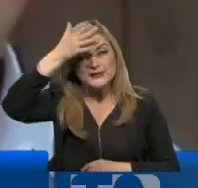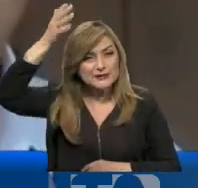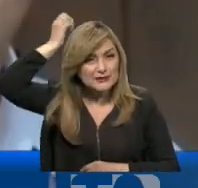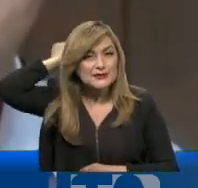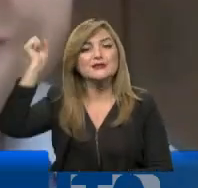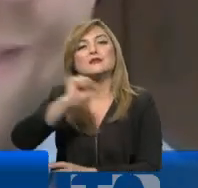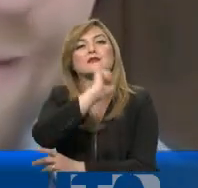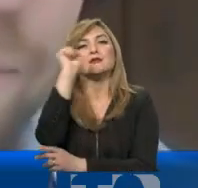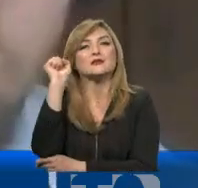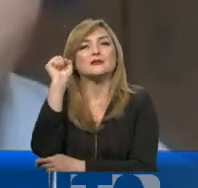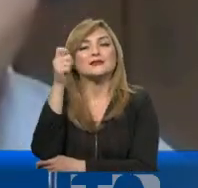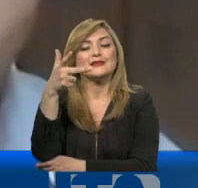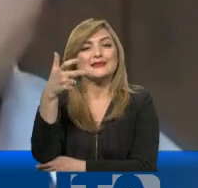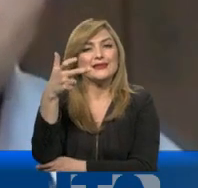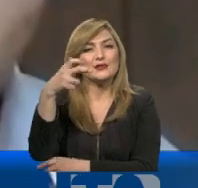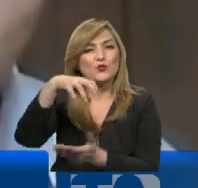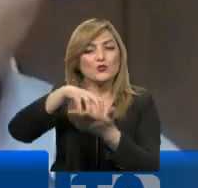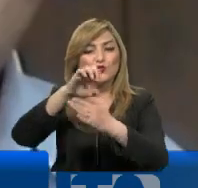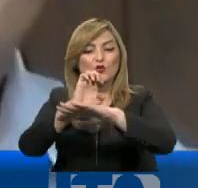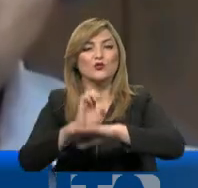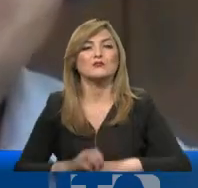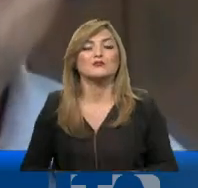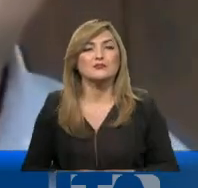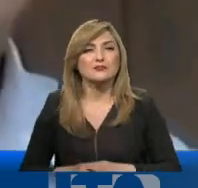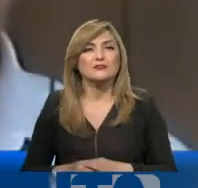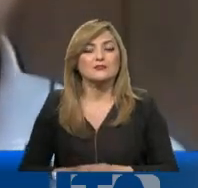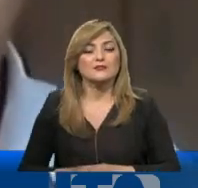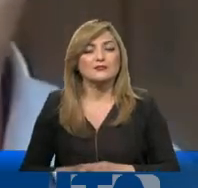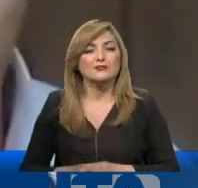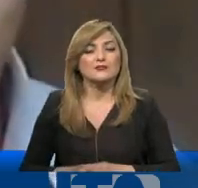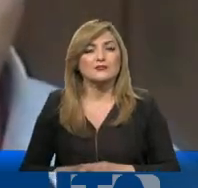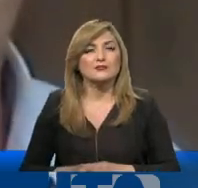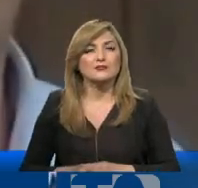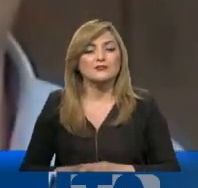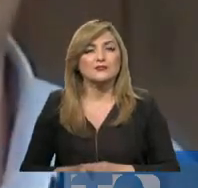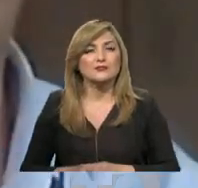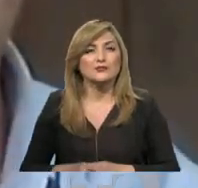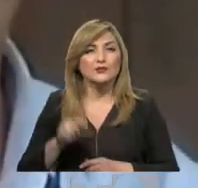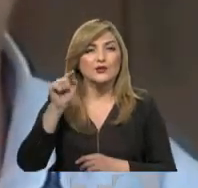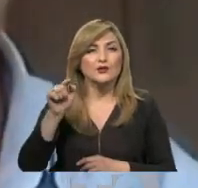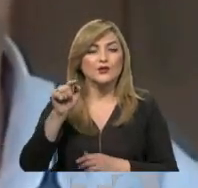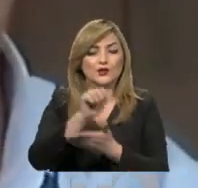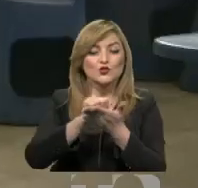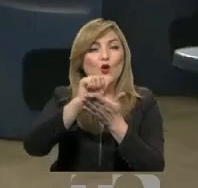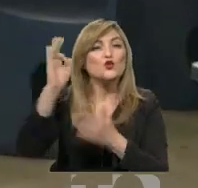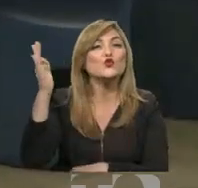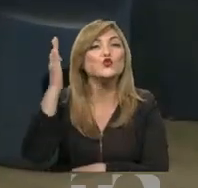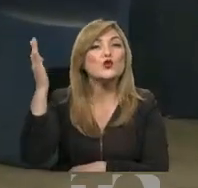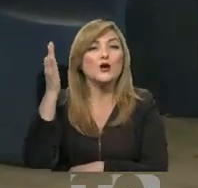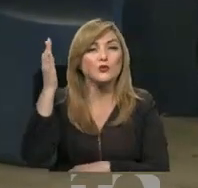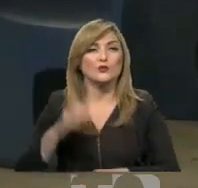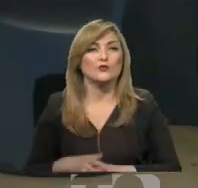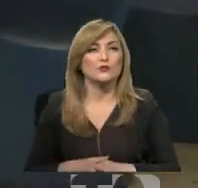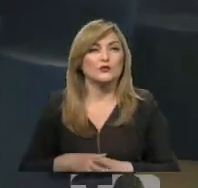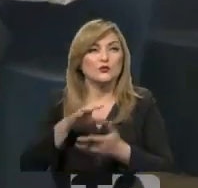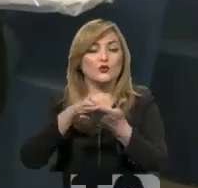victoria en 13 provincias del país, ¿no es cierto? 2 de ellas están en esta pirámide, son Azuay y Tungurahua. Y si bien en